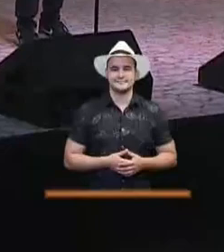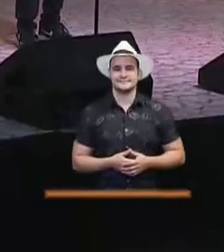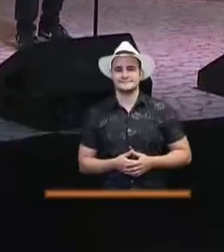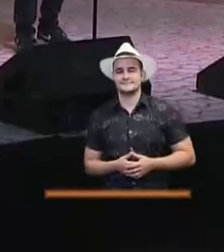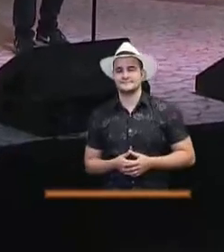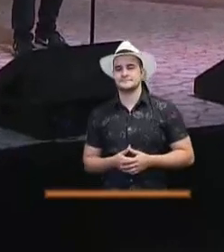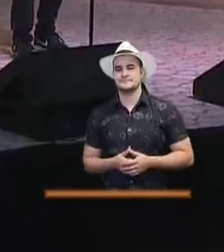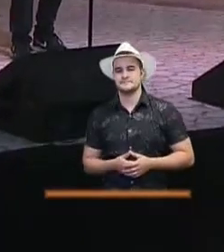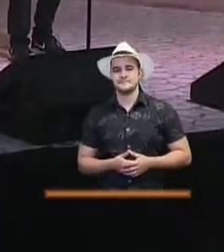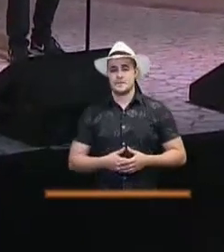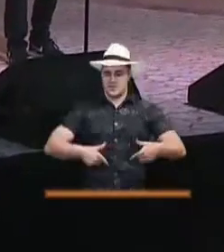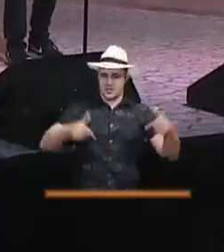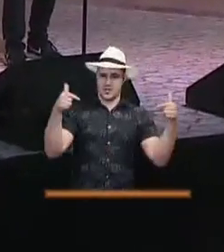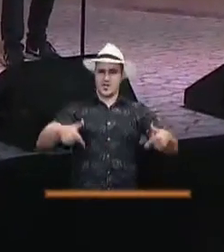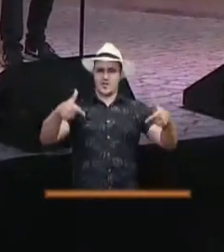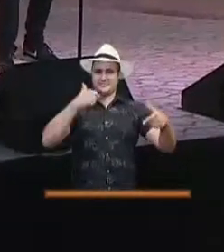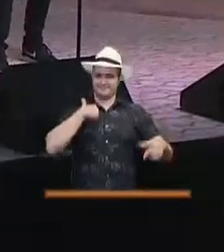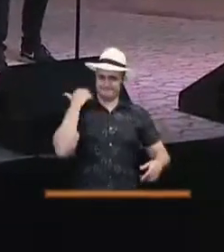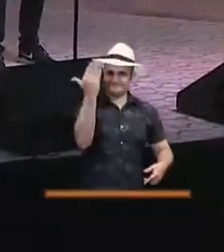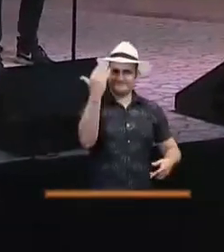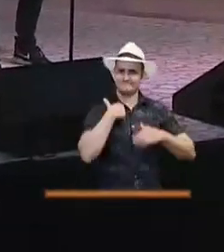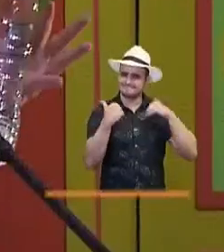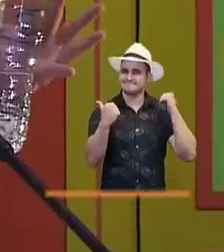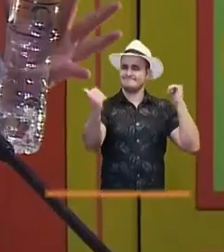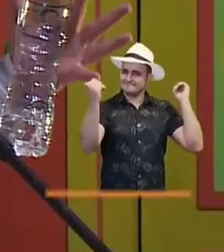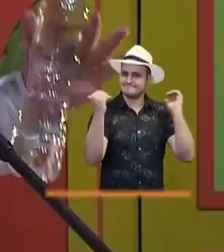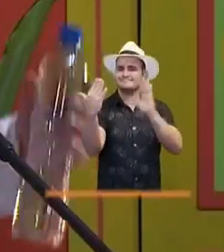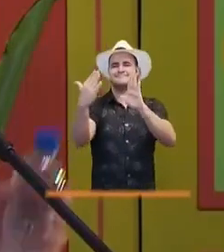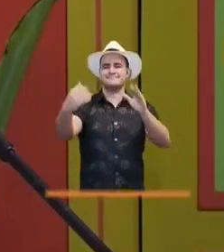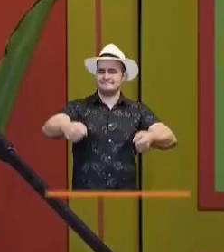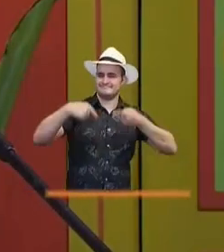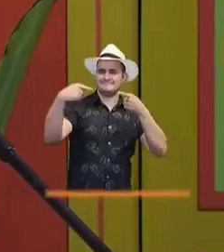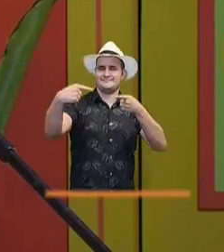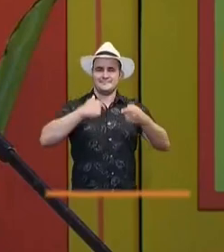Te vengo a enfrentar, amigo, con buena